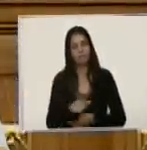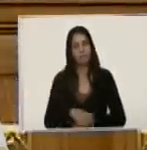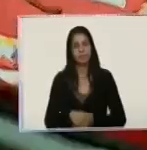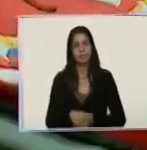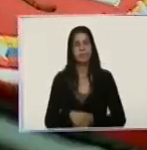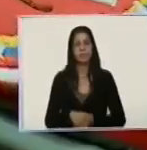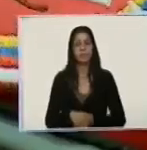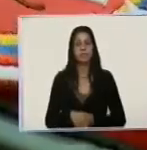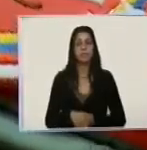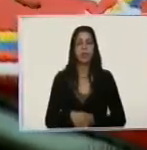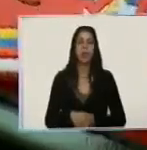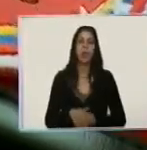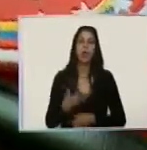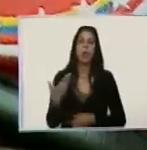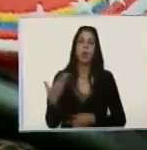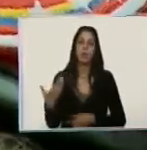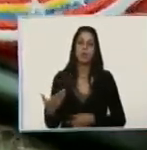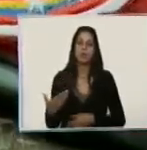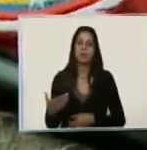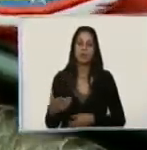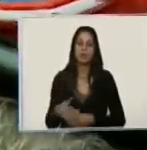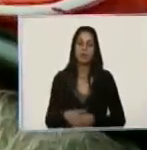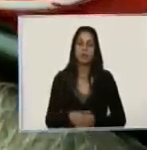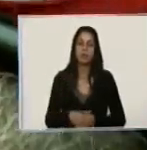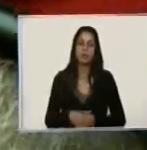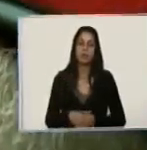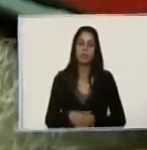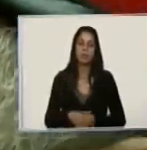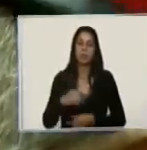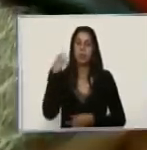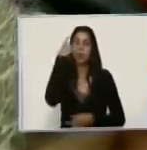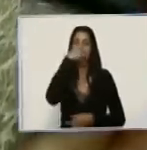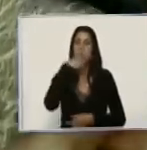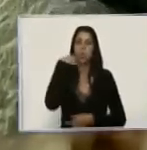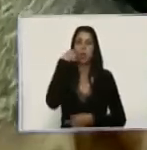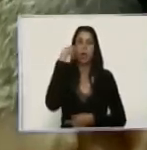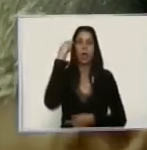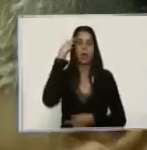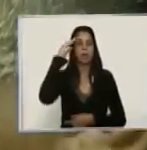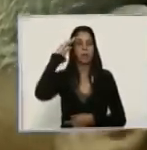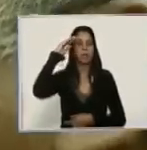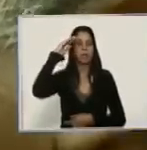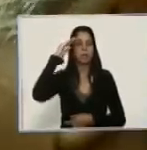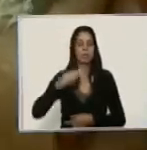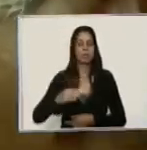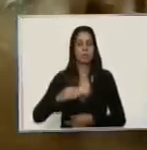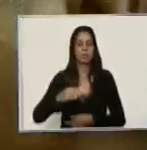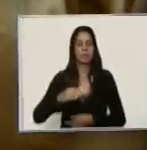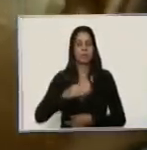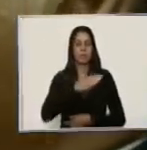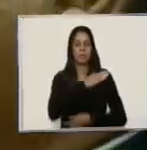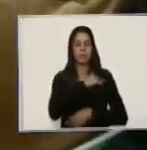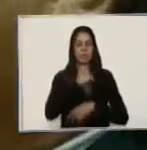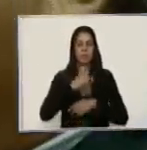le ve el rostro al camarada general jefe, el negro Churio